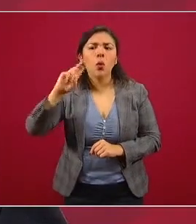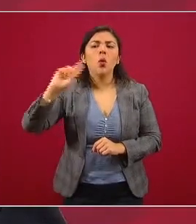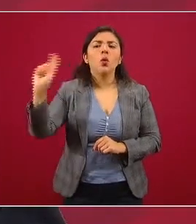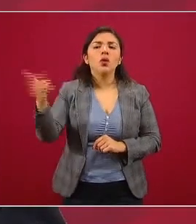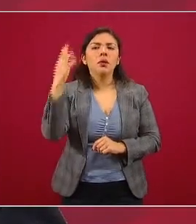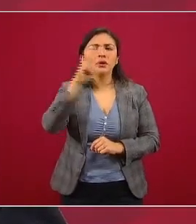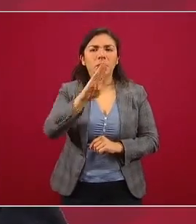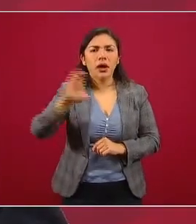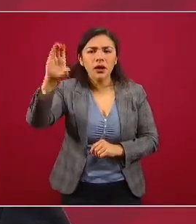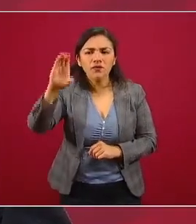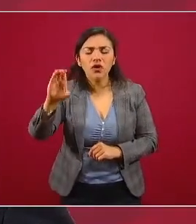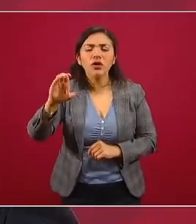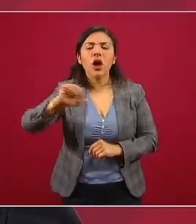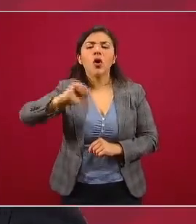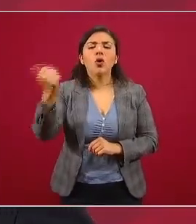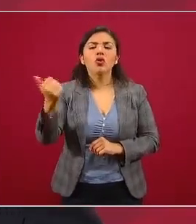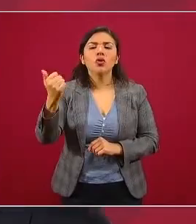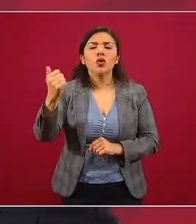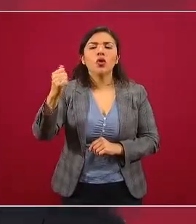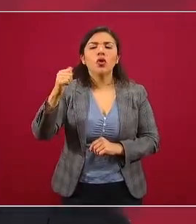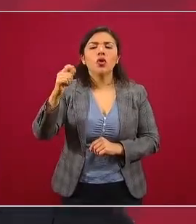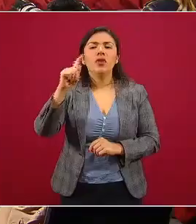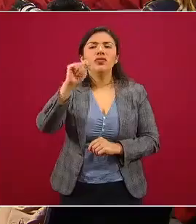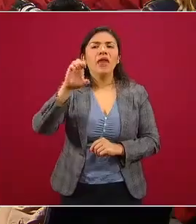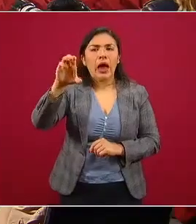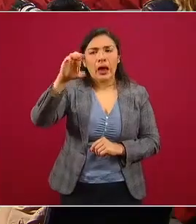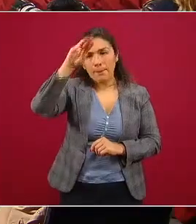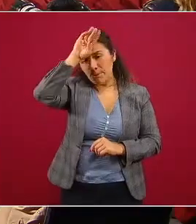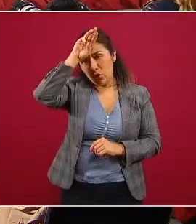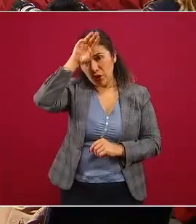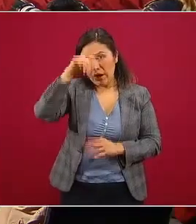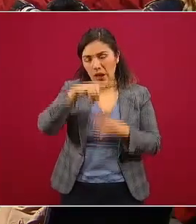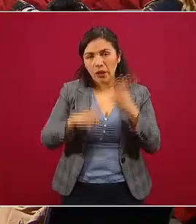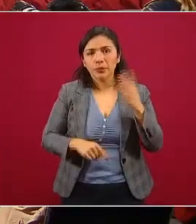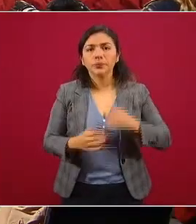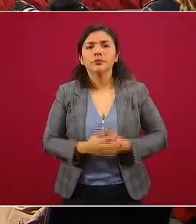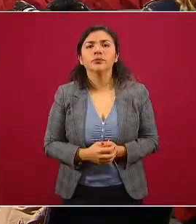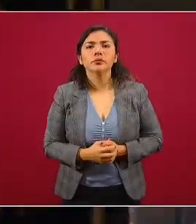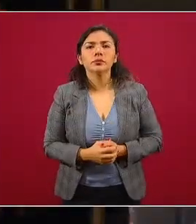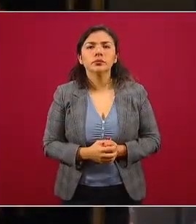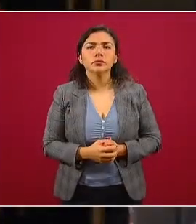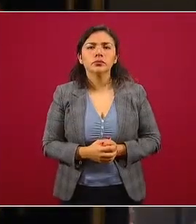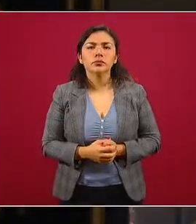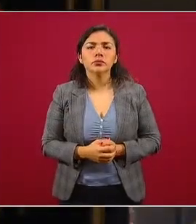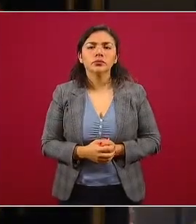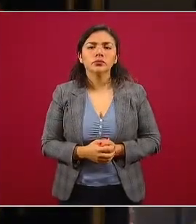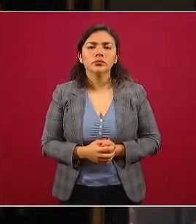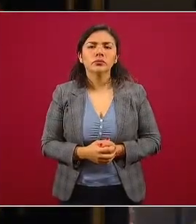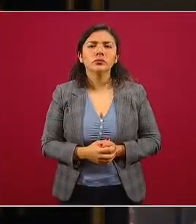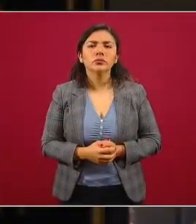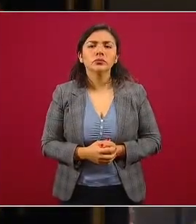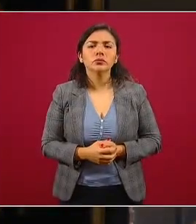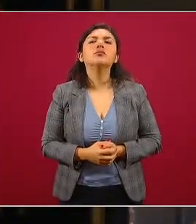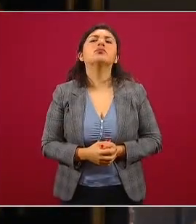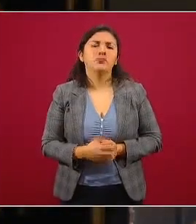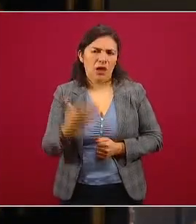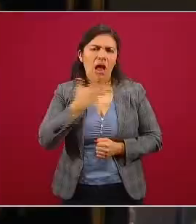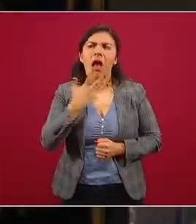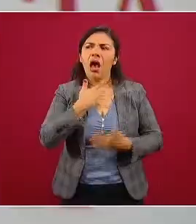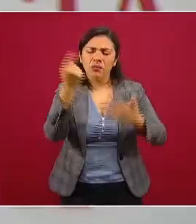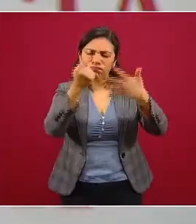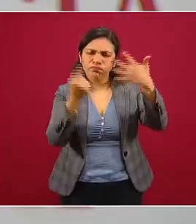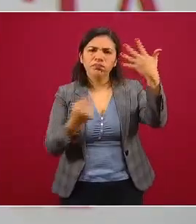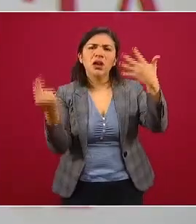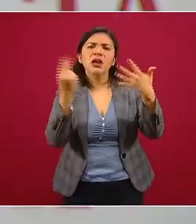de Baja California y el Tecnológico de Monterrey. Pero, por ejemplo, características, no sé si nos pudiera a lo mejor detallar. Bueno, hay requisitos que tienes que